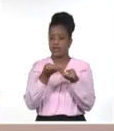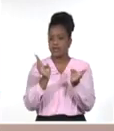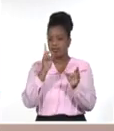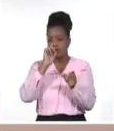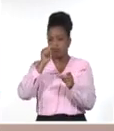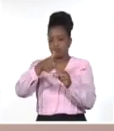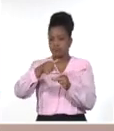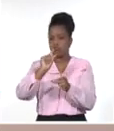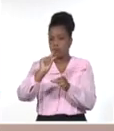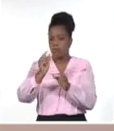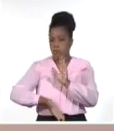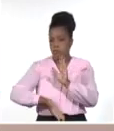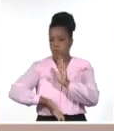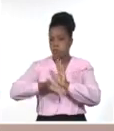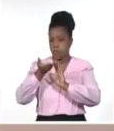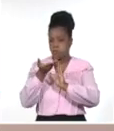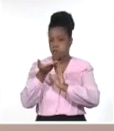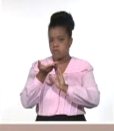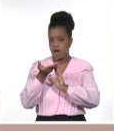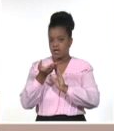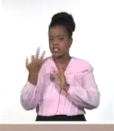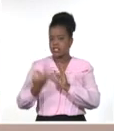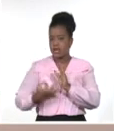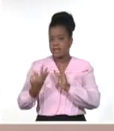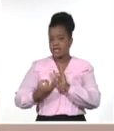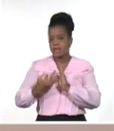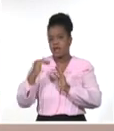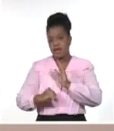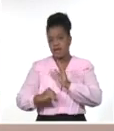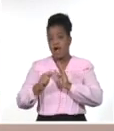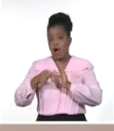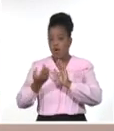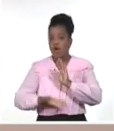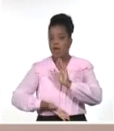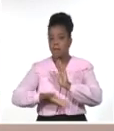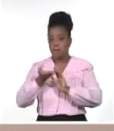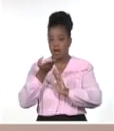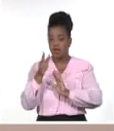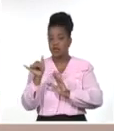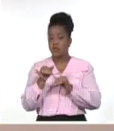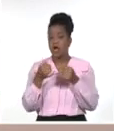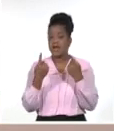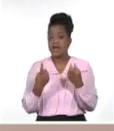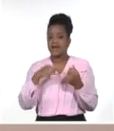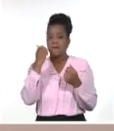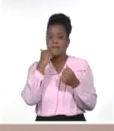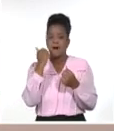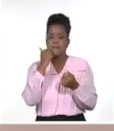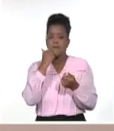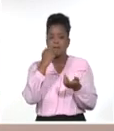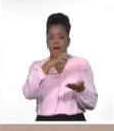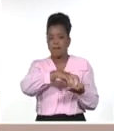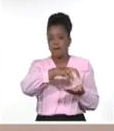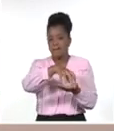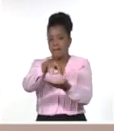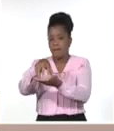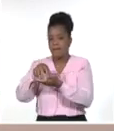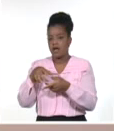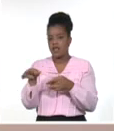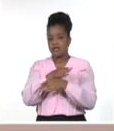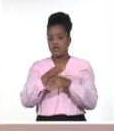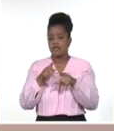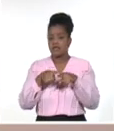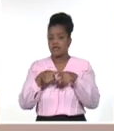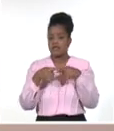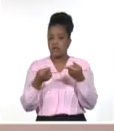superior de estos combustibles que los que habitualmente se suministran. Además, fue necesario aumentar el abastecimiento a los grupos electrógenos para disminuir